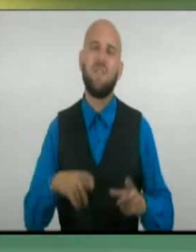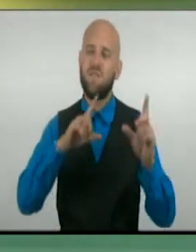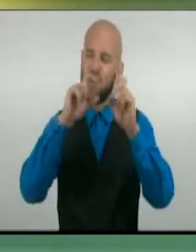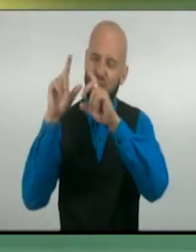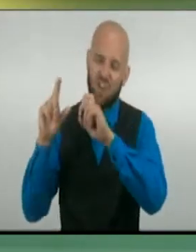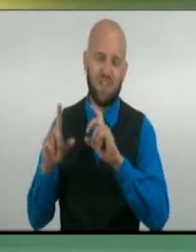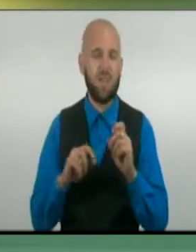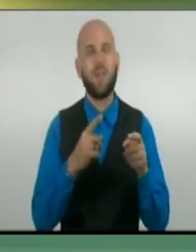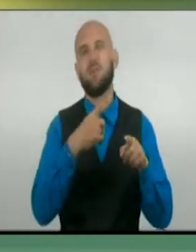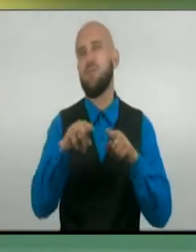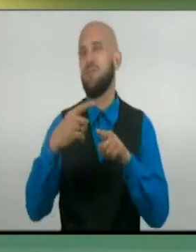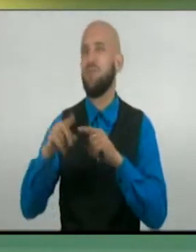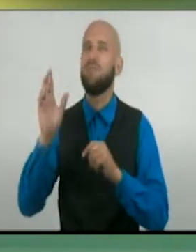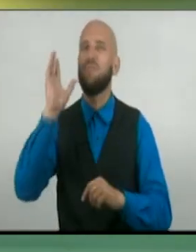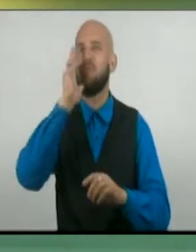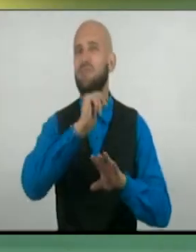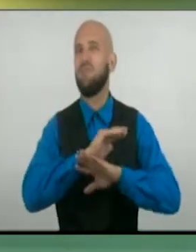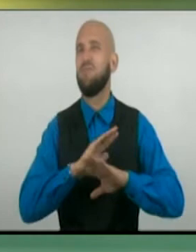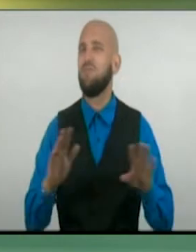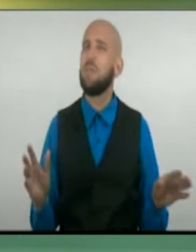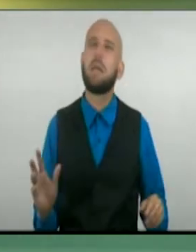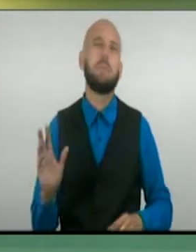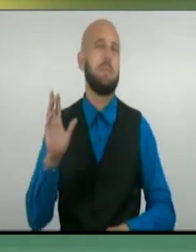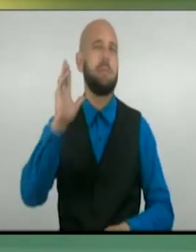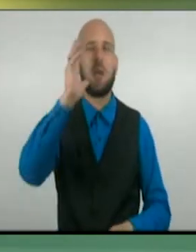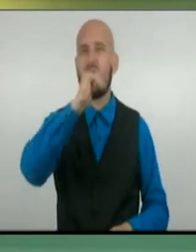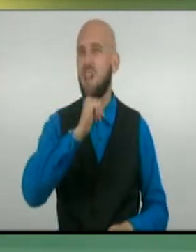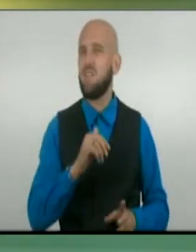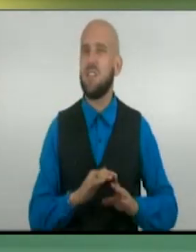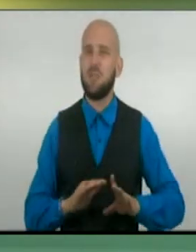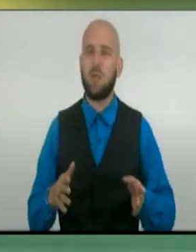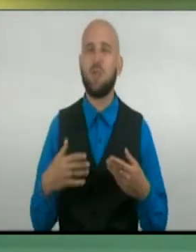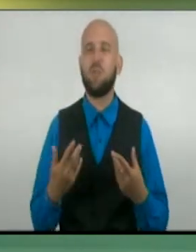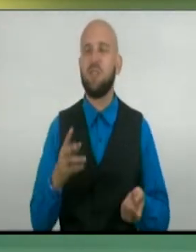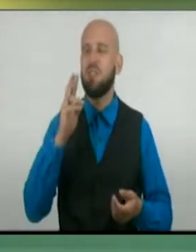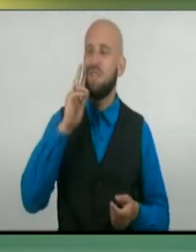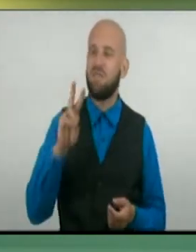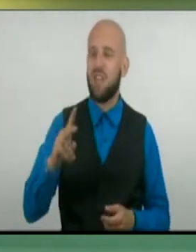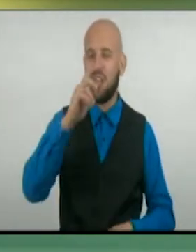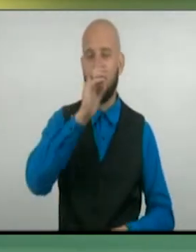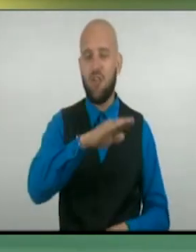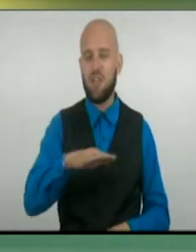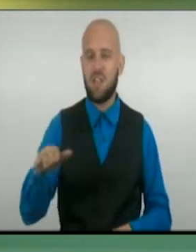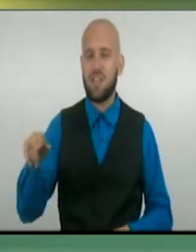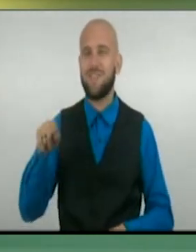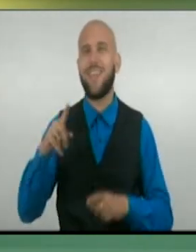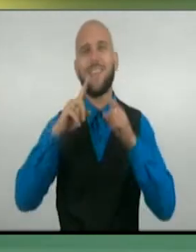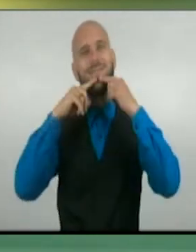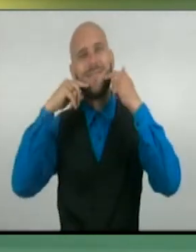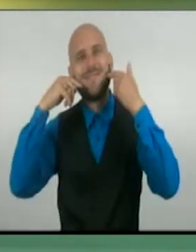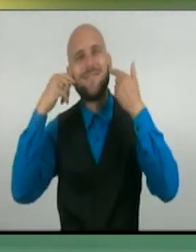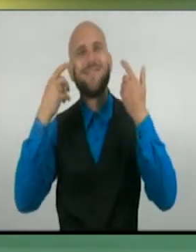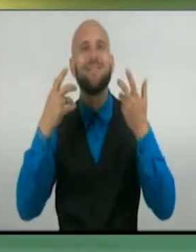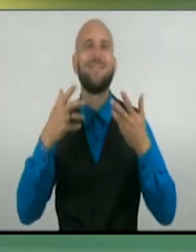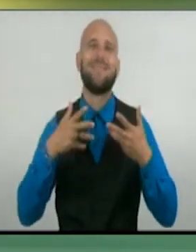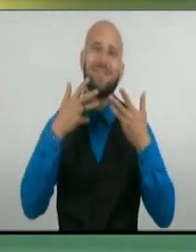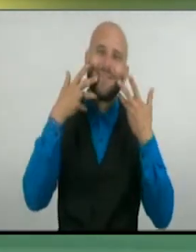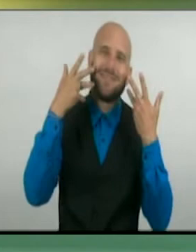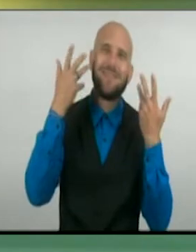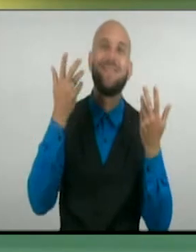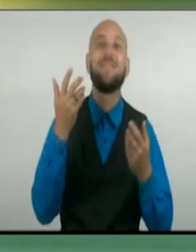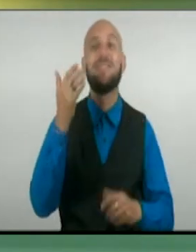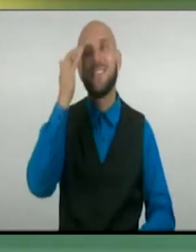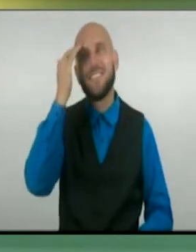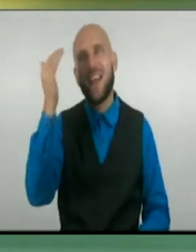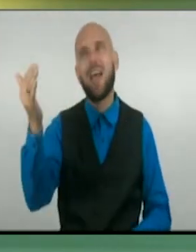no hay nada más maravilloso que ver como esos niños con una sonrisa le agradecen a los donantes